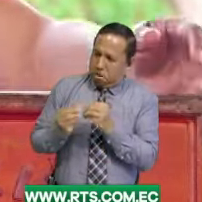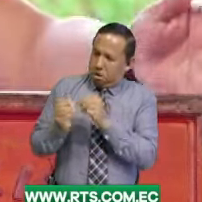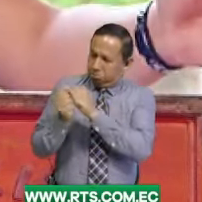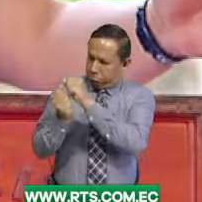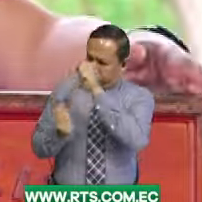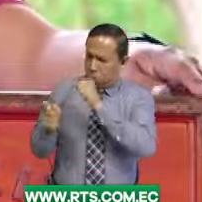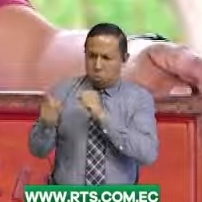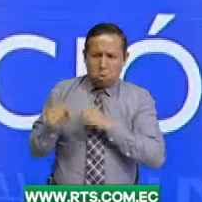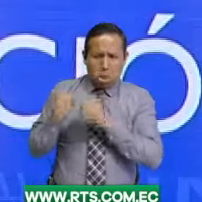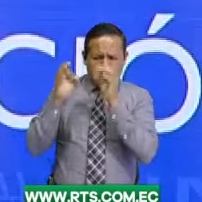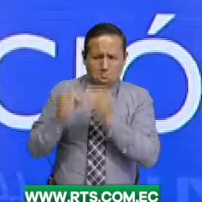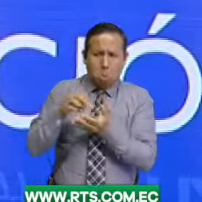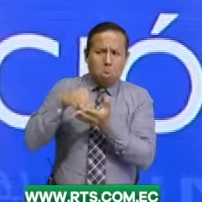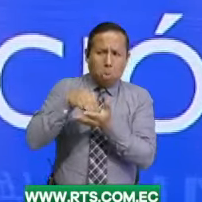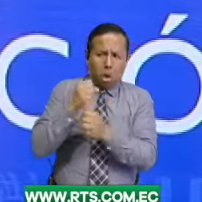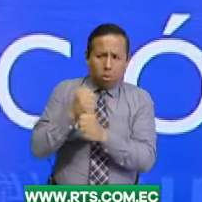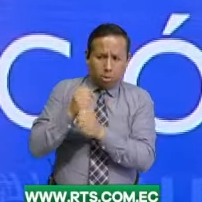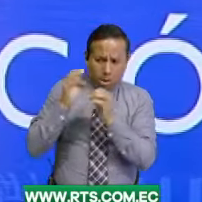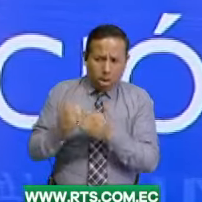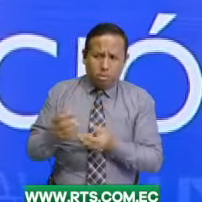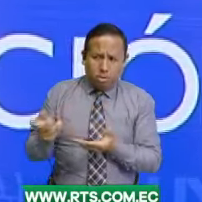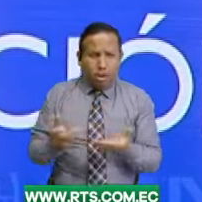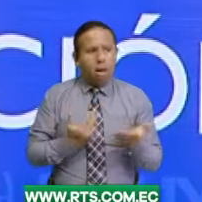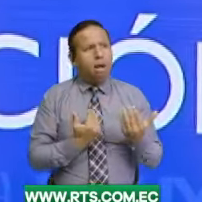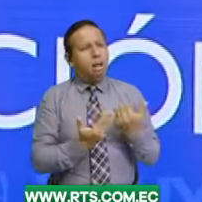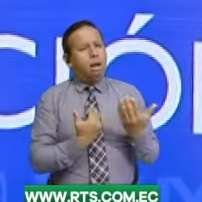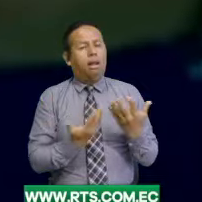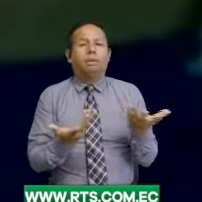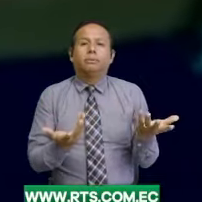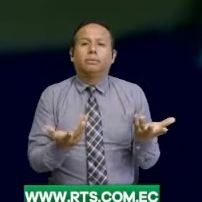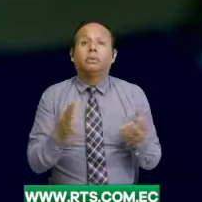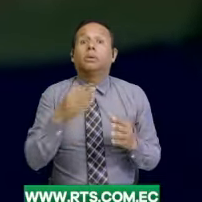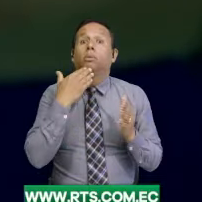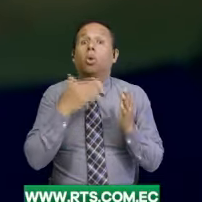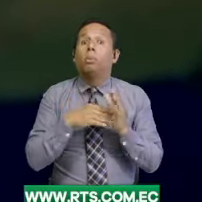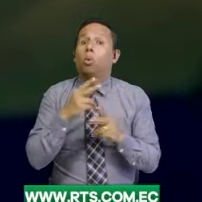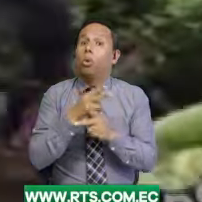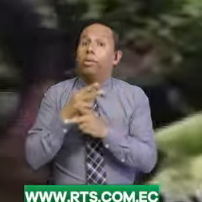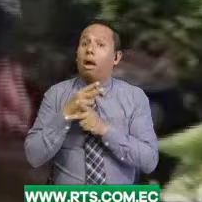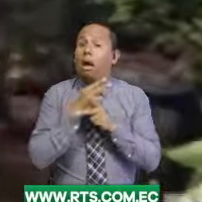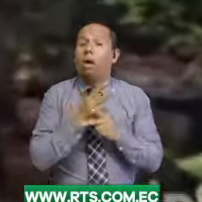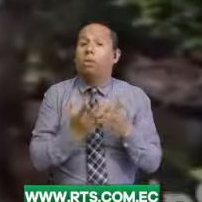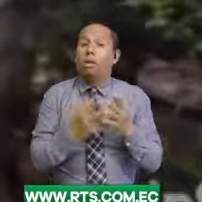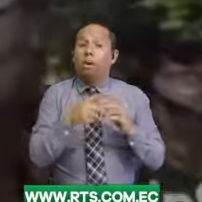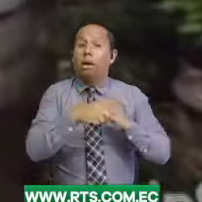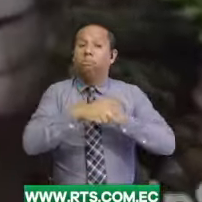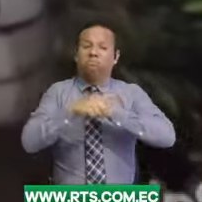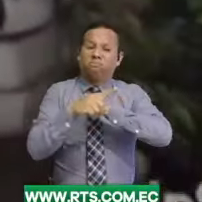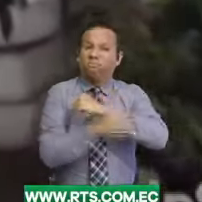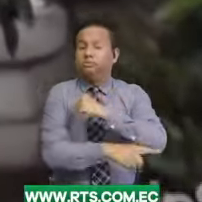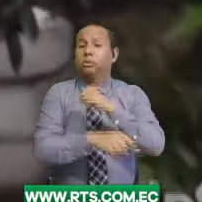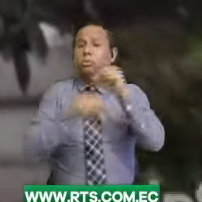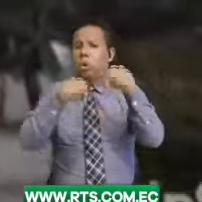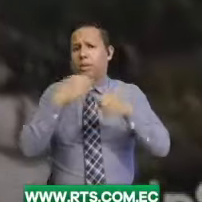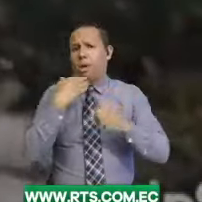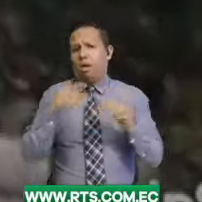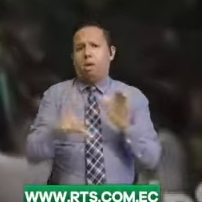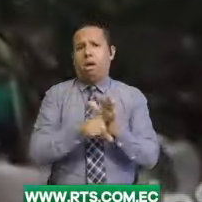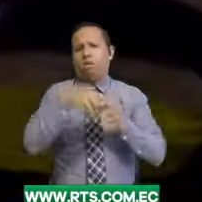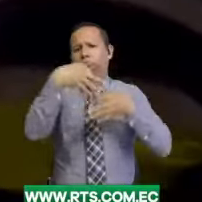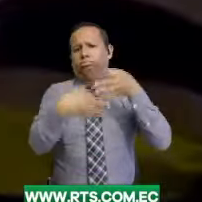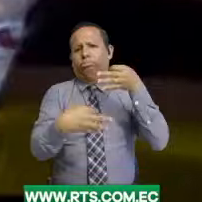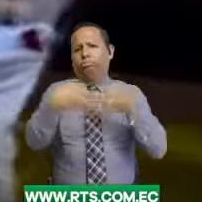sea modelo. La consigna es que sobre este delito execrable caiga todo el peso de la ley, o al menos